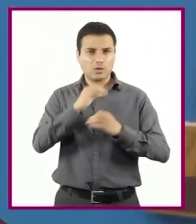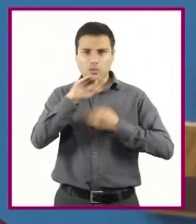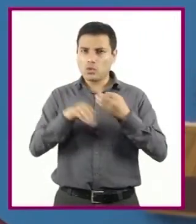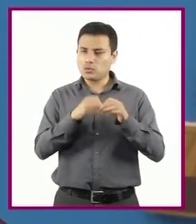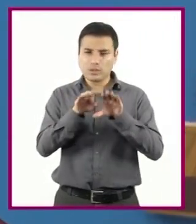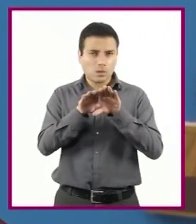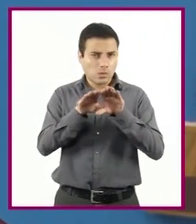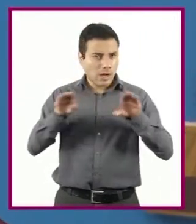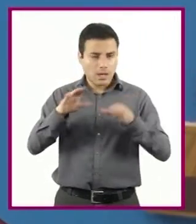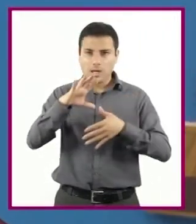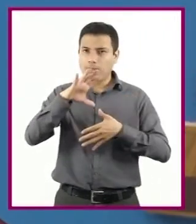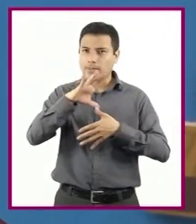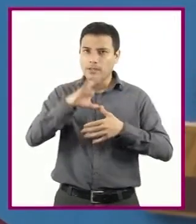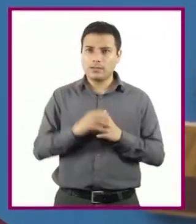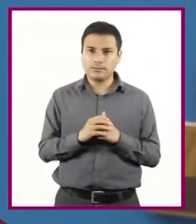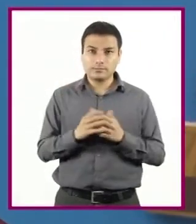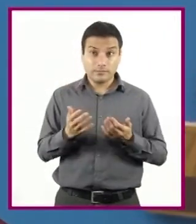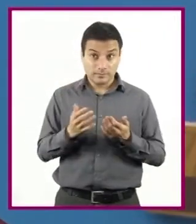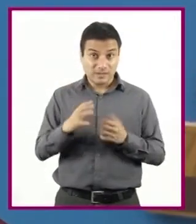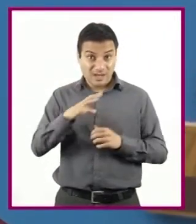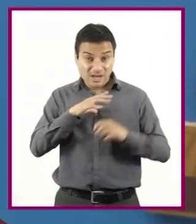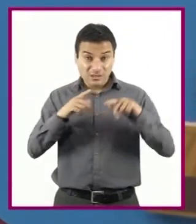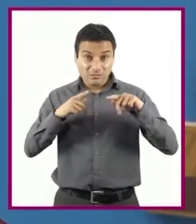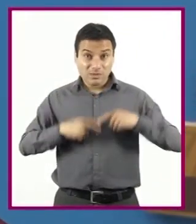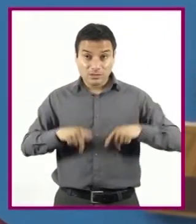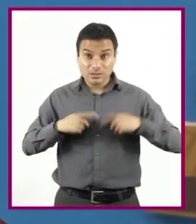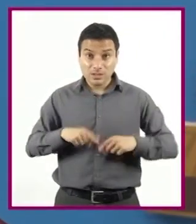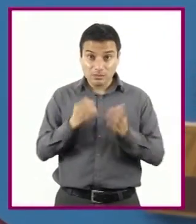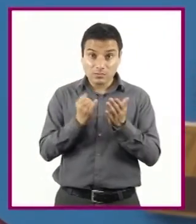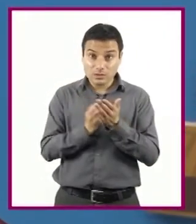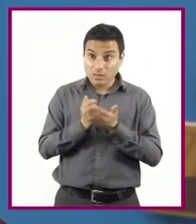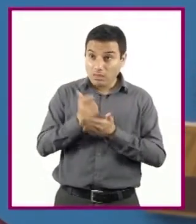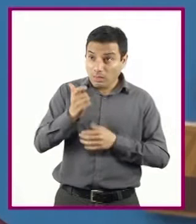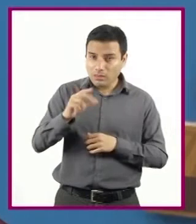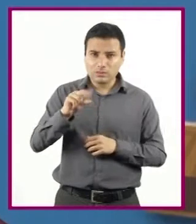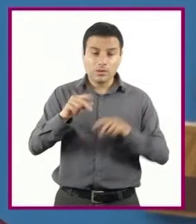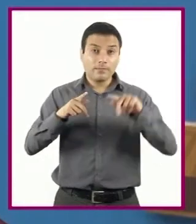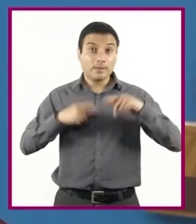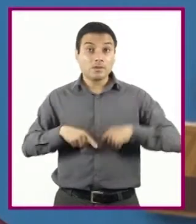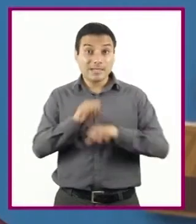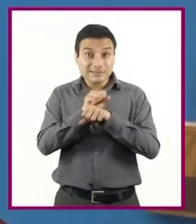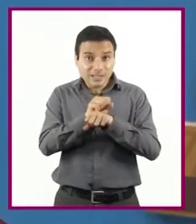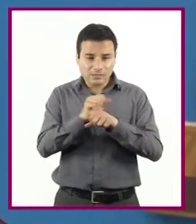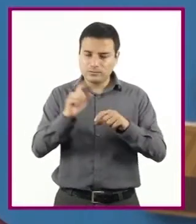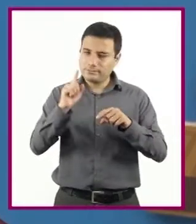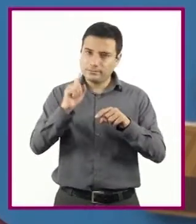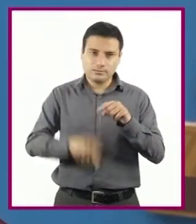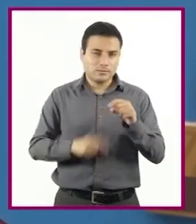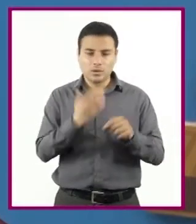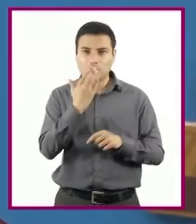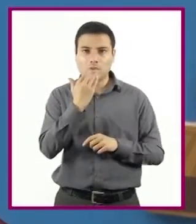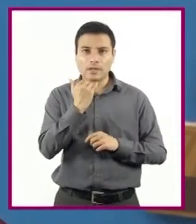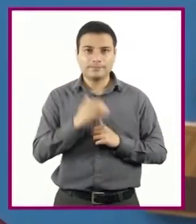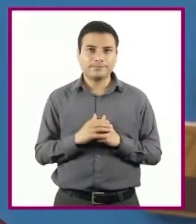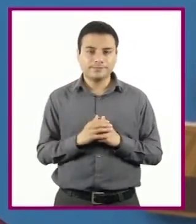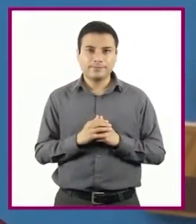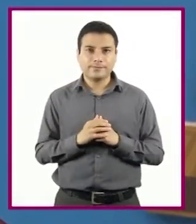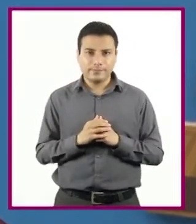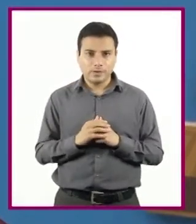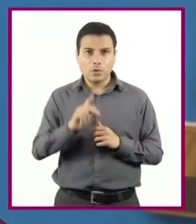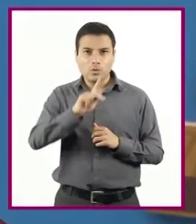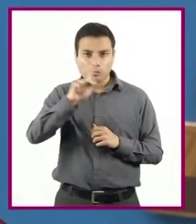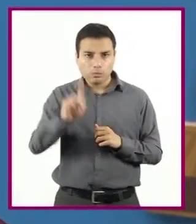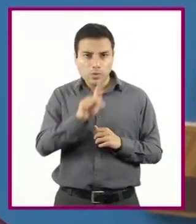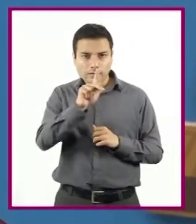lo mismo, nadie pagará tributos y todos los esclavos se darán por libres. Se les entregarán sus tierras a los